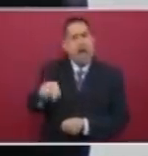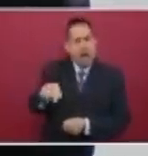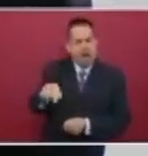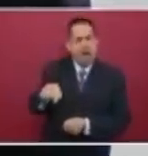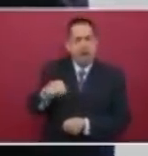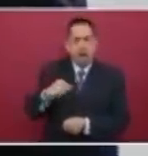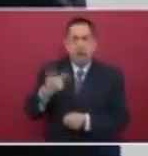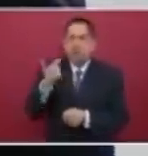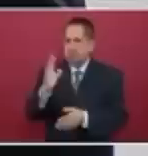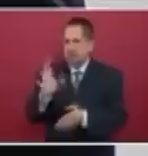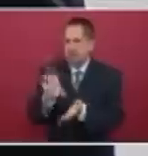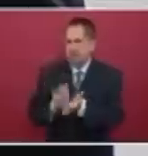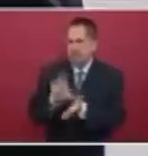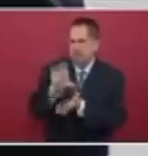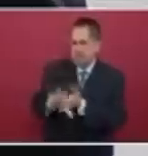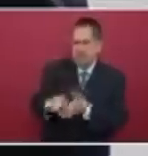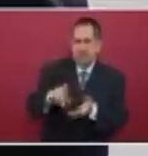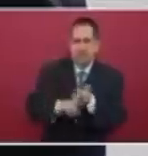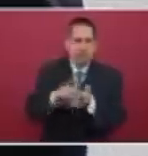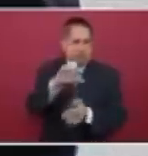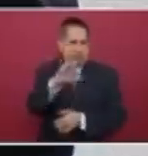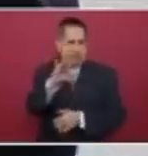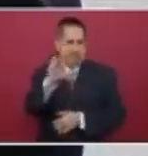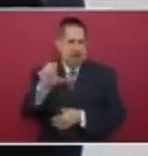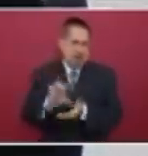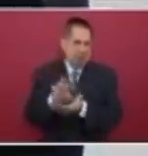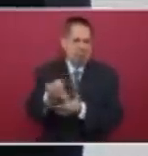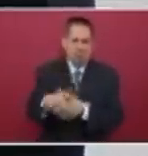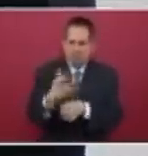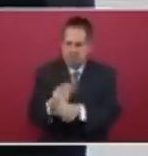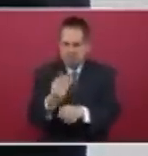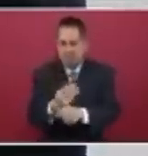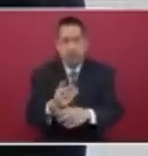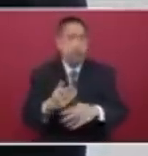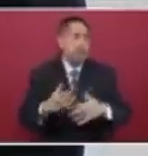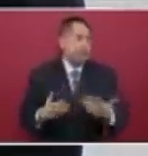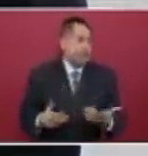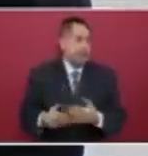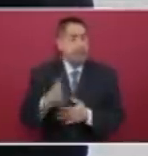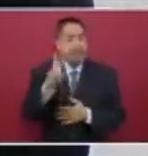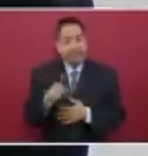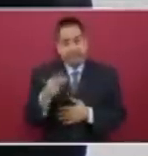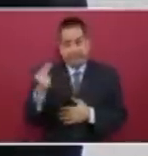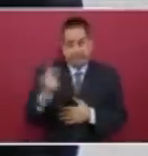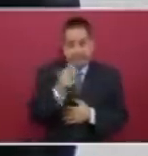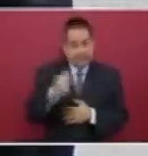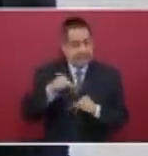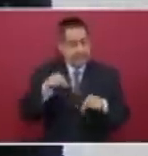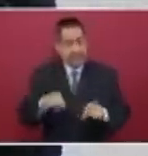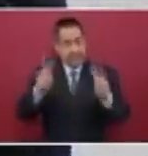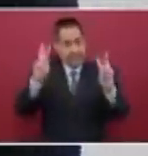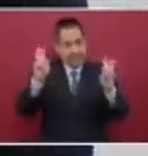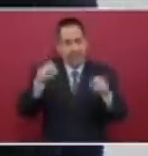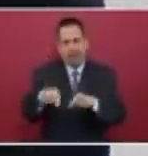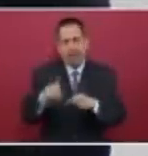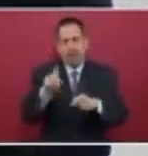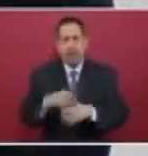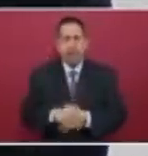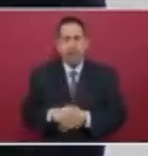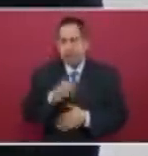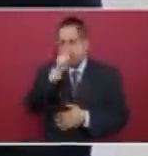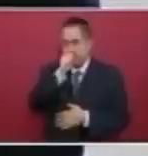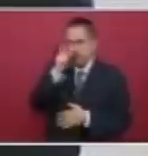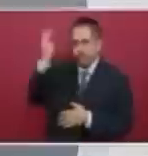inversión muy importante de la comisión federal de electricidad de ahí la necesidad de este tema del agua estos son los datos